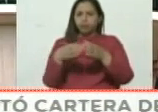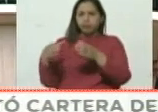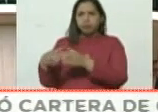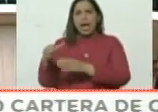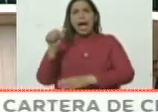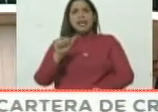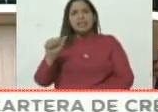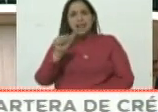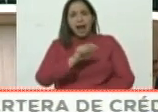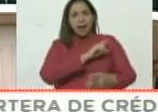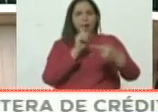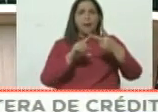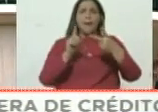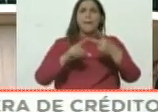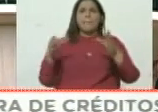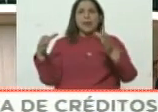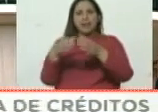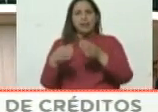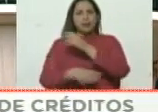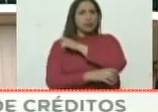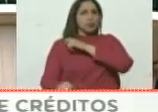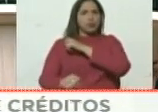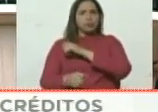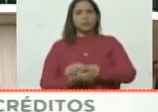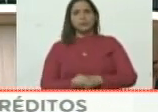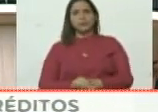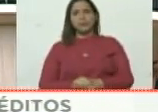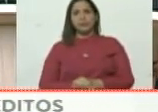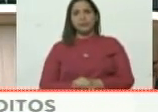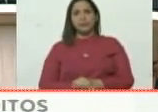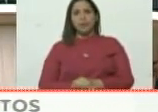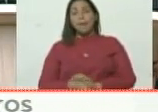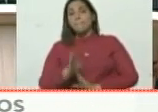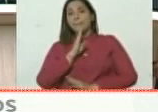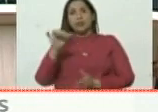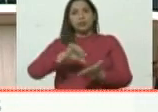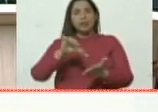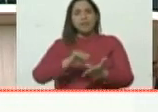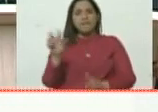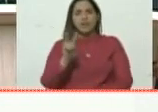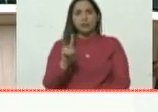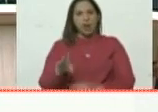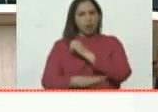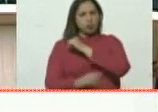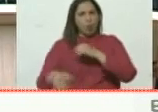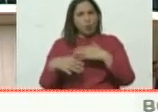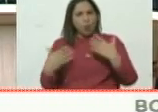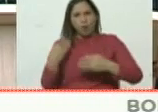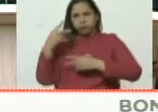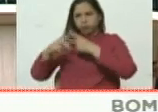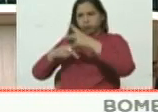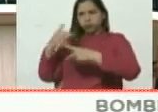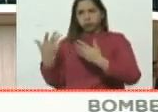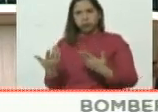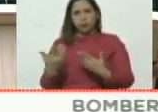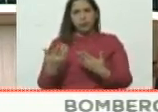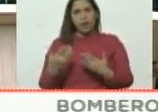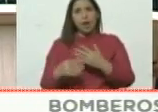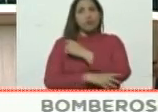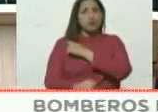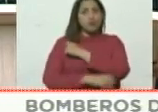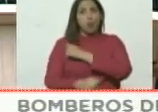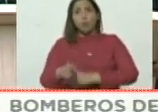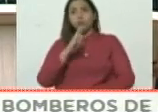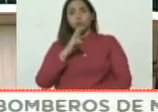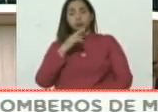del batallón Bolívar, robo del parque de la bóveda del Banco Central de Venezuela, robo de las reservas de oro del